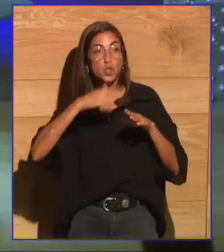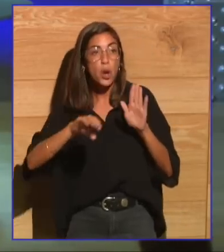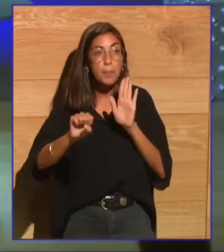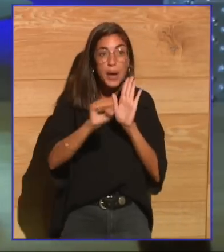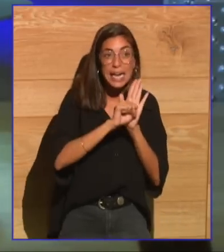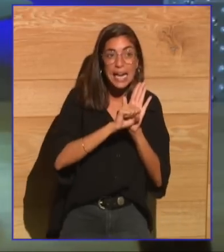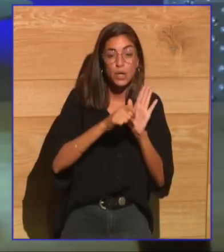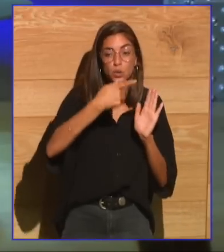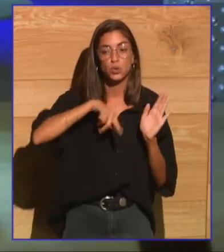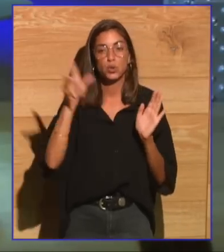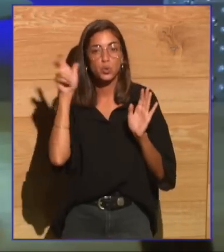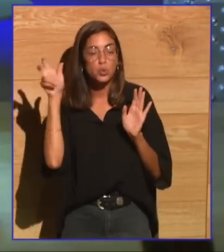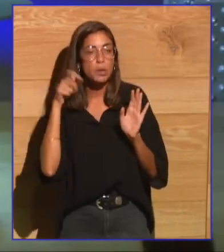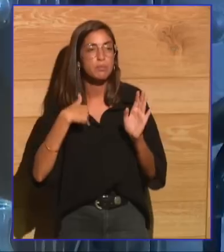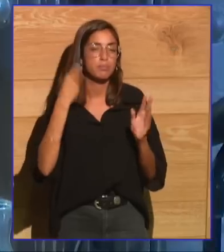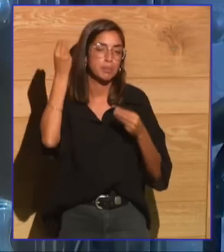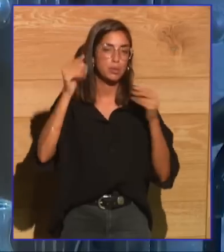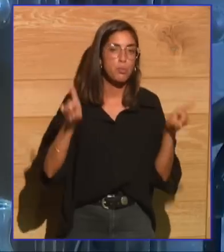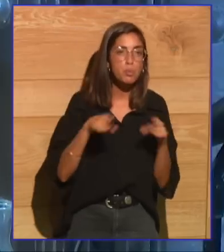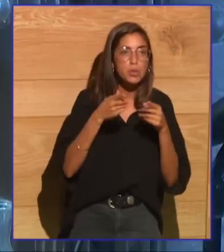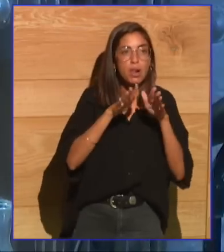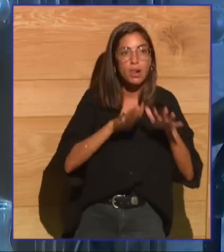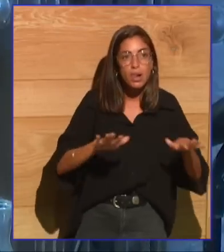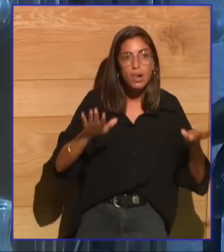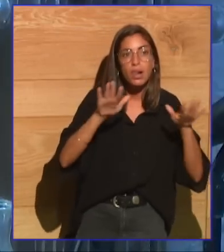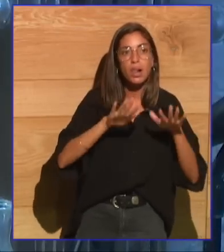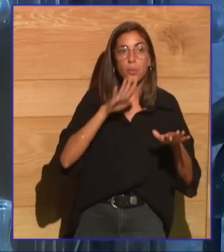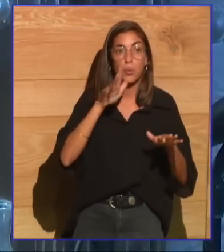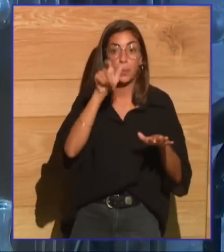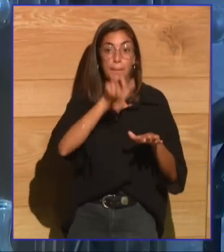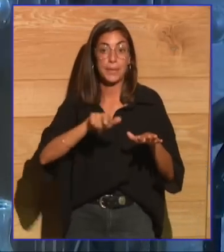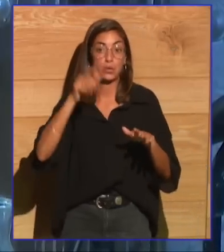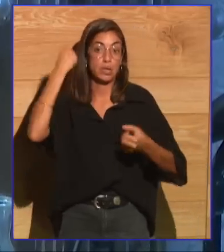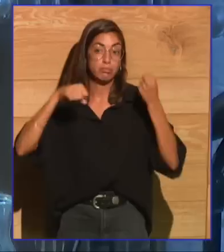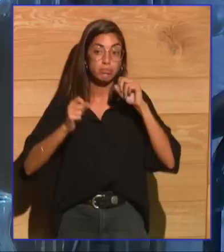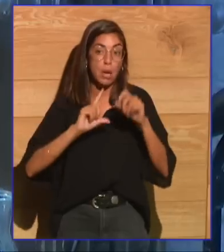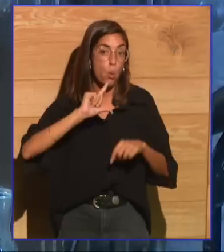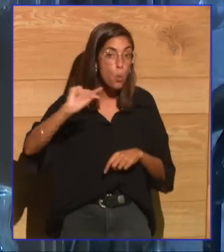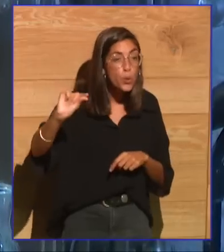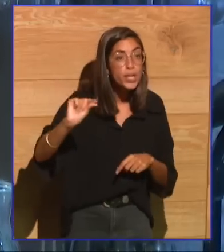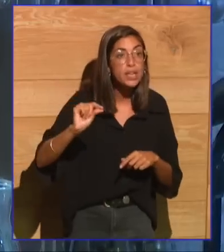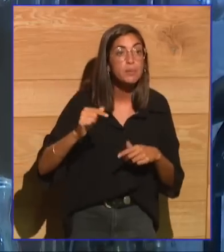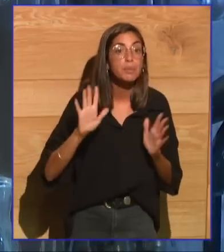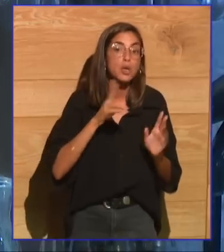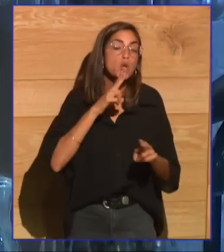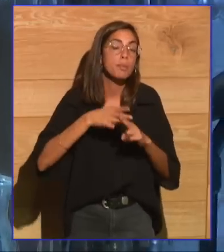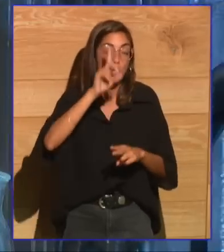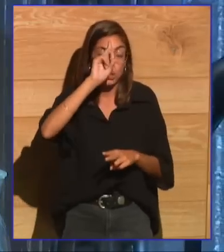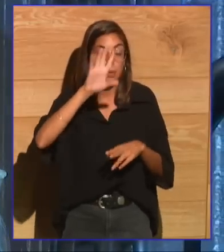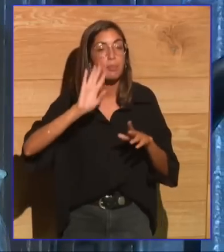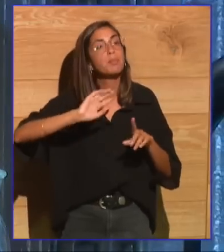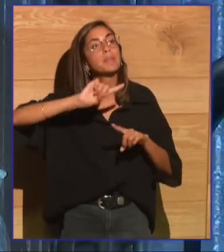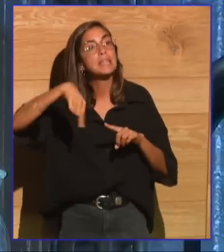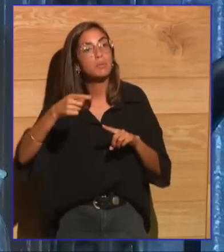es una música mucho más ligera cuando tenemos al personaje que llegue a cuyo nombre no sabemos tampoco y cuando aparecen los malos con esas